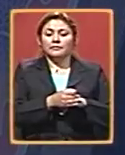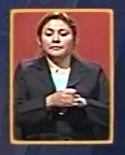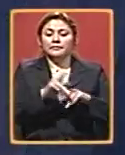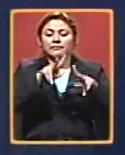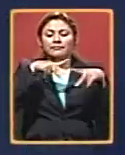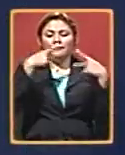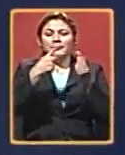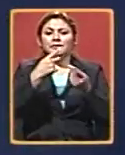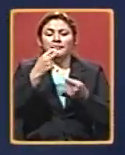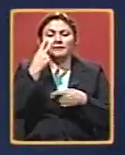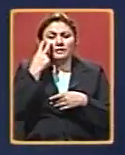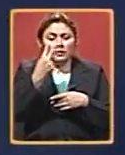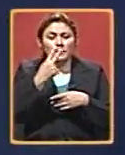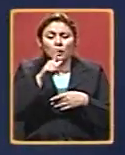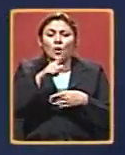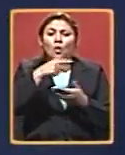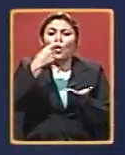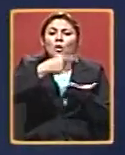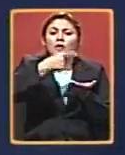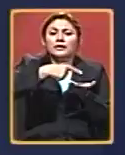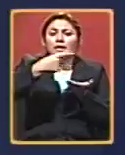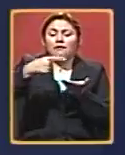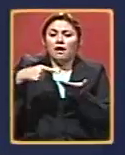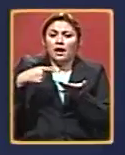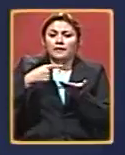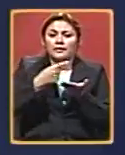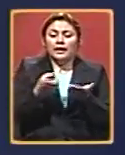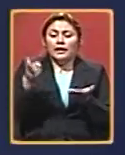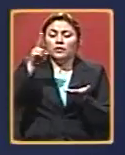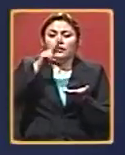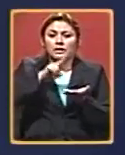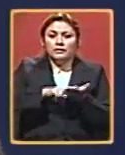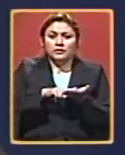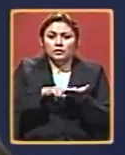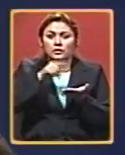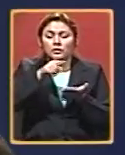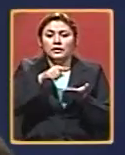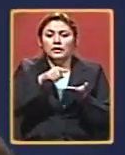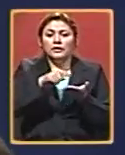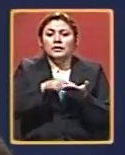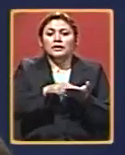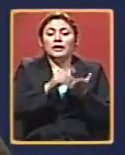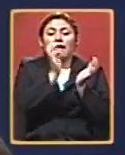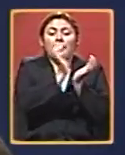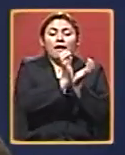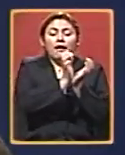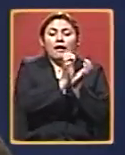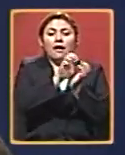debate de la contratación de proveedores privados y externos por parte de la Caja.